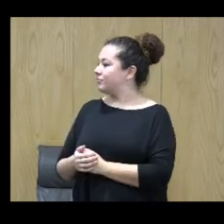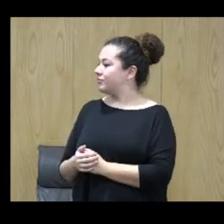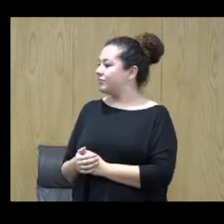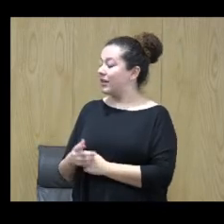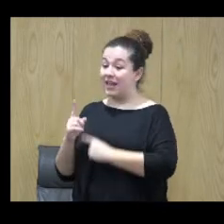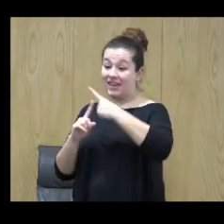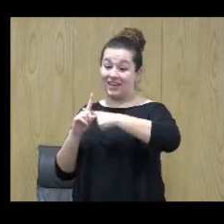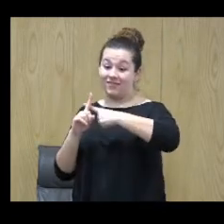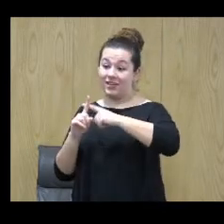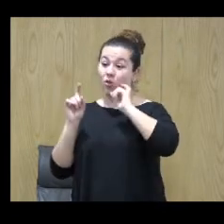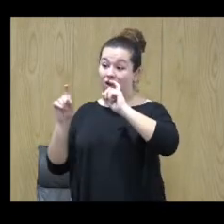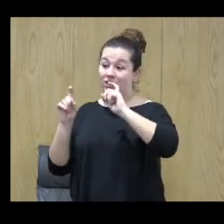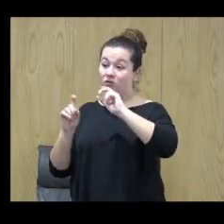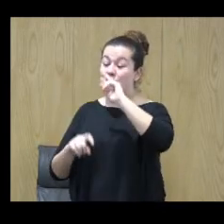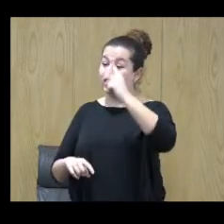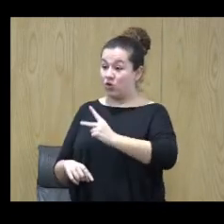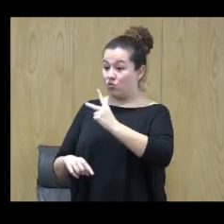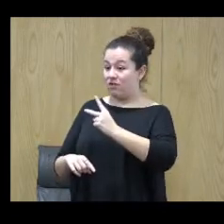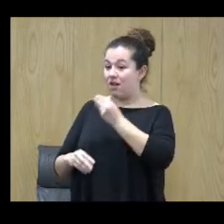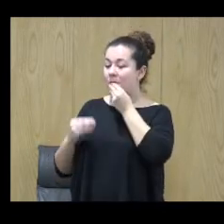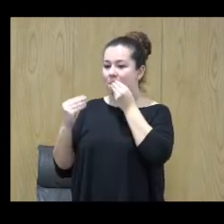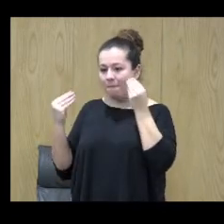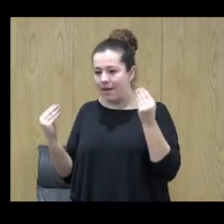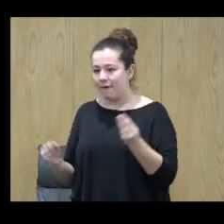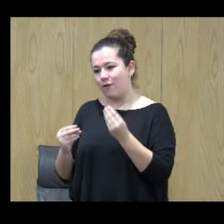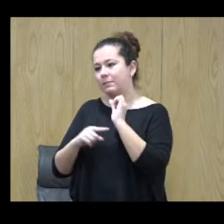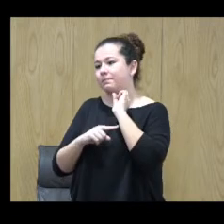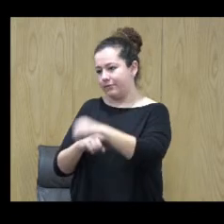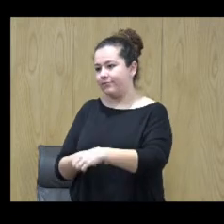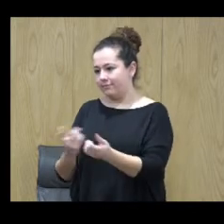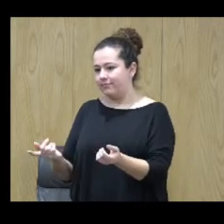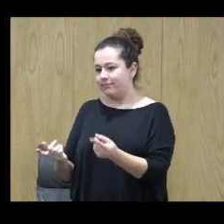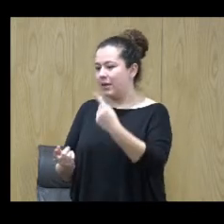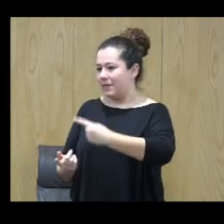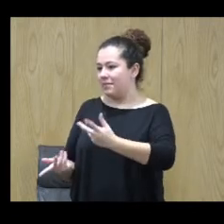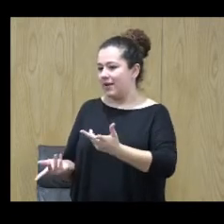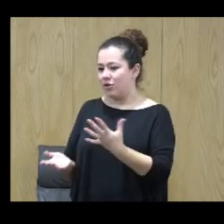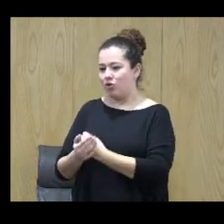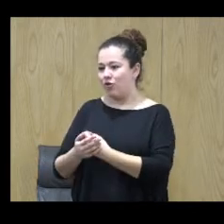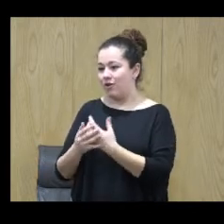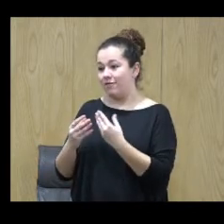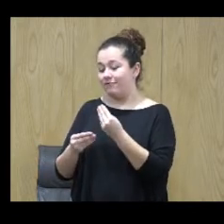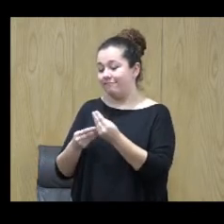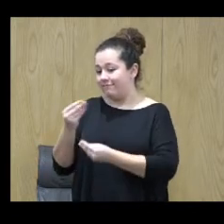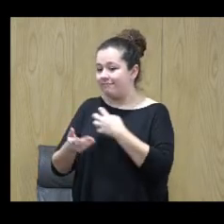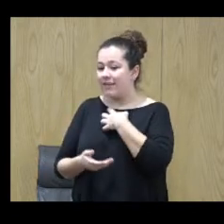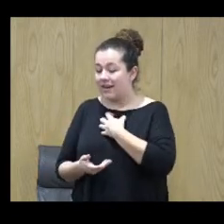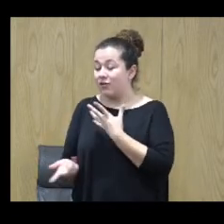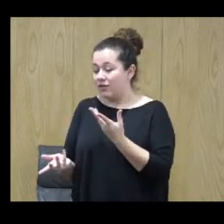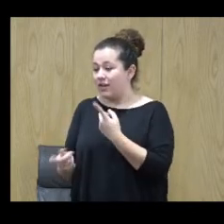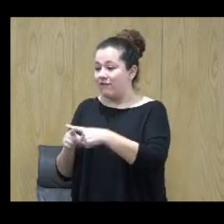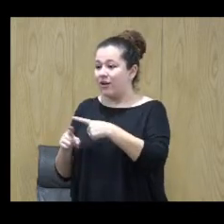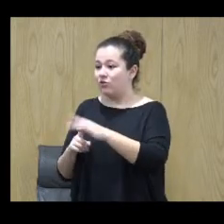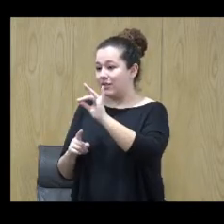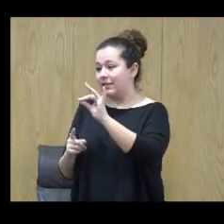nivel educativo de secundaria mejoran ostensiblemente el rendimiento en estas tareas, lo cual es un factor que sí está prediciendo mucho